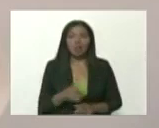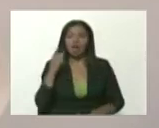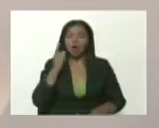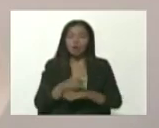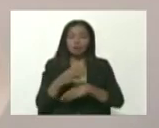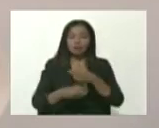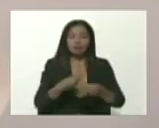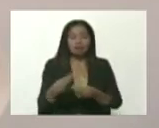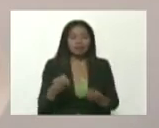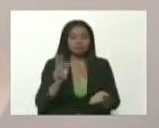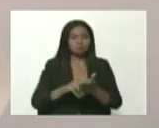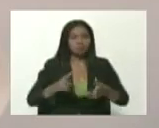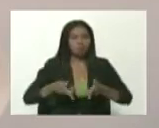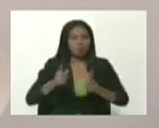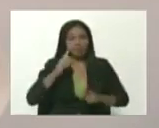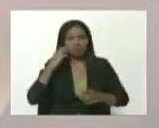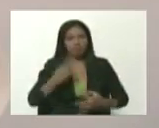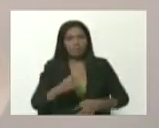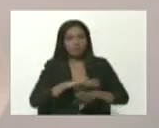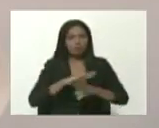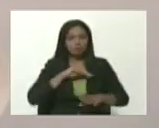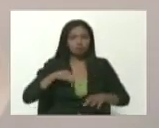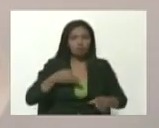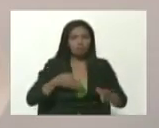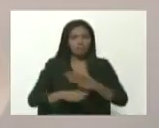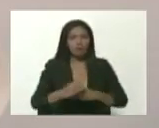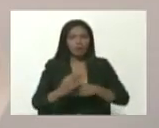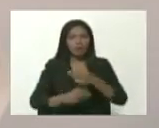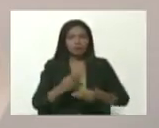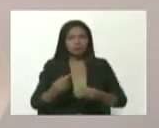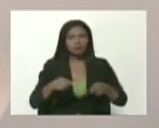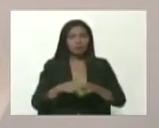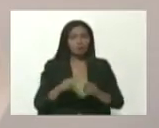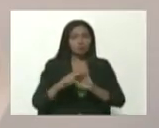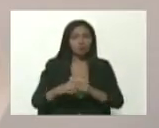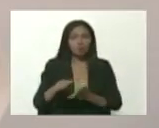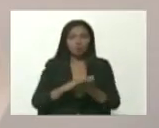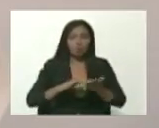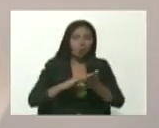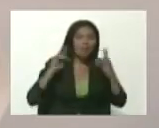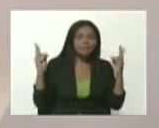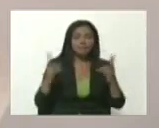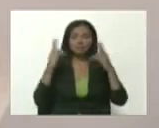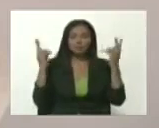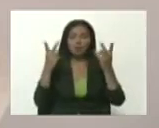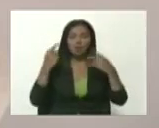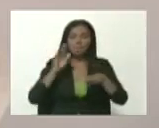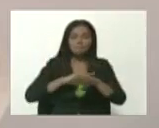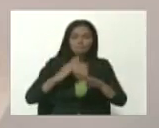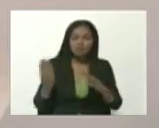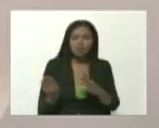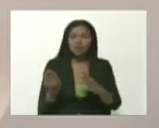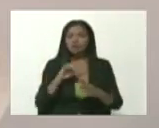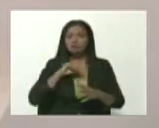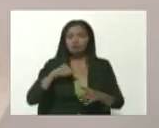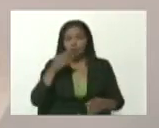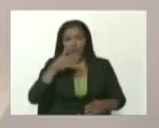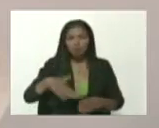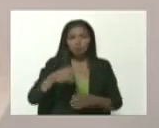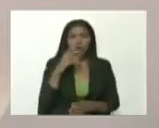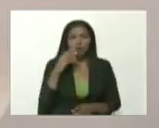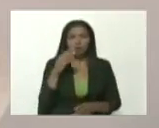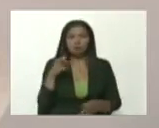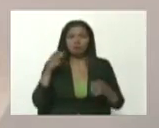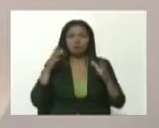órdenes se cumplen y nosotros vamos a ver aquí consolidada la victoria. ¿Por qué? Porque es el pueblo el que la